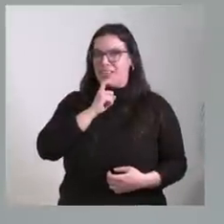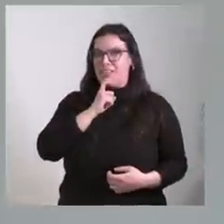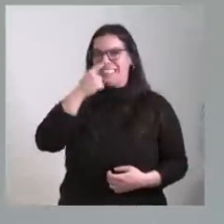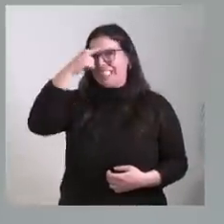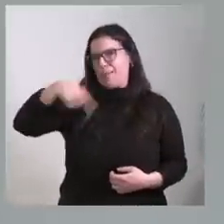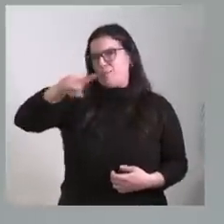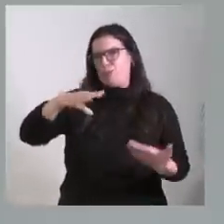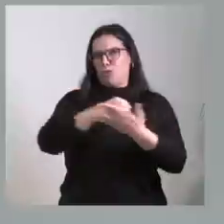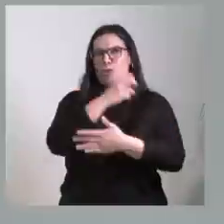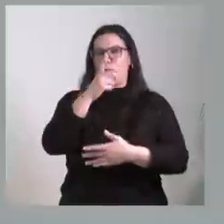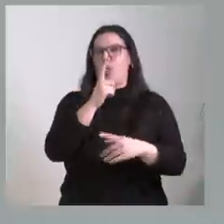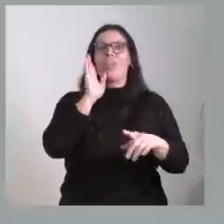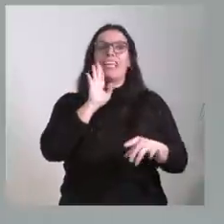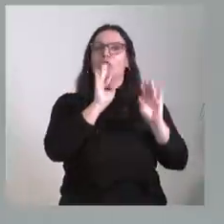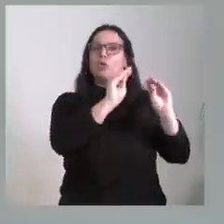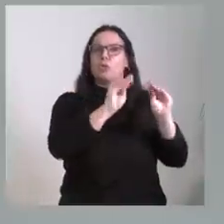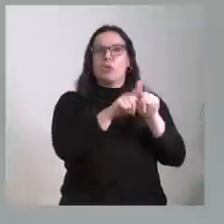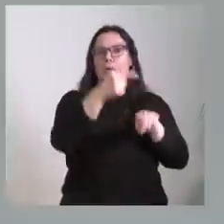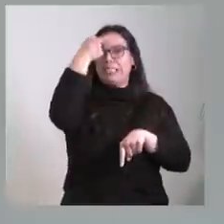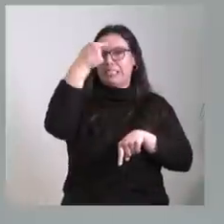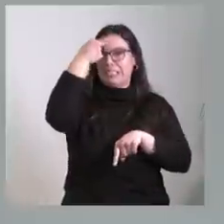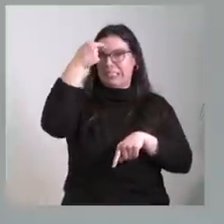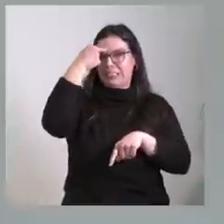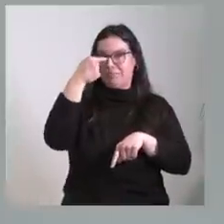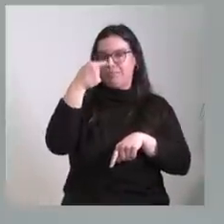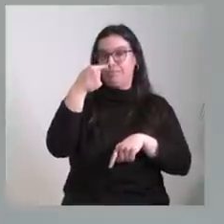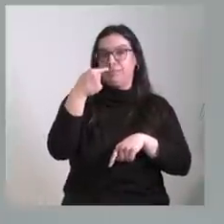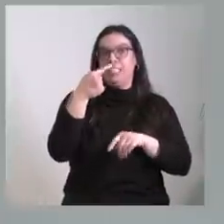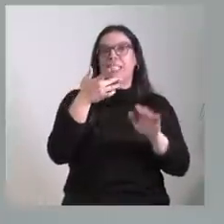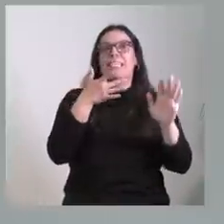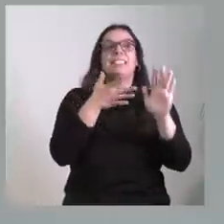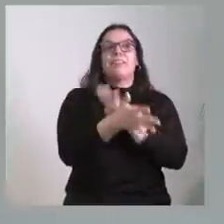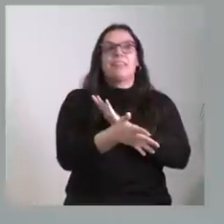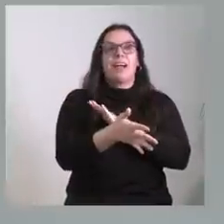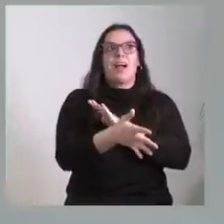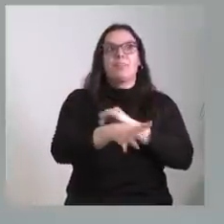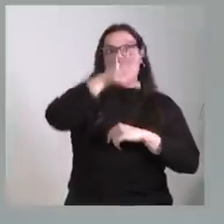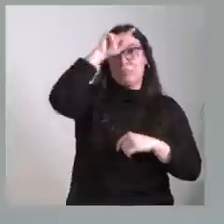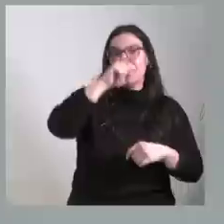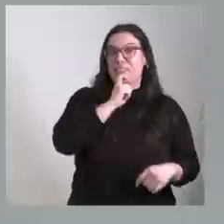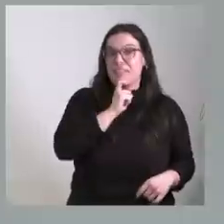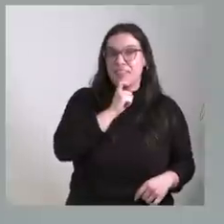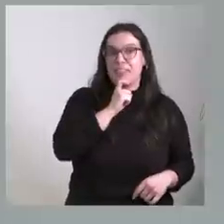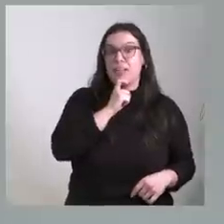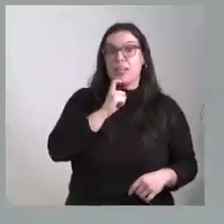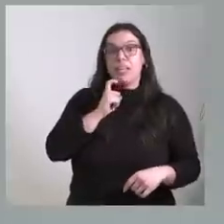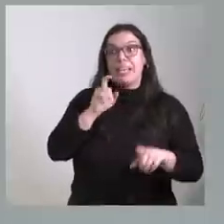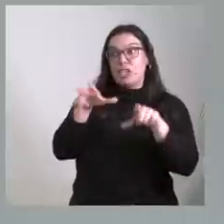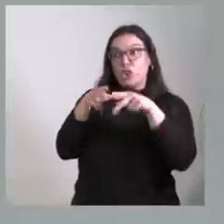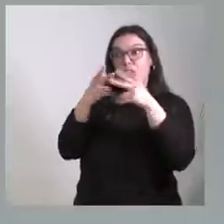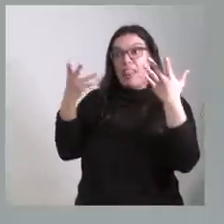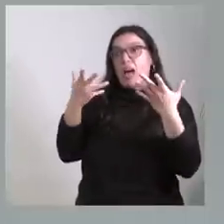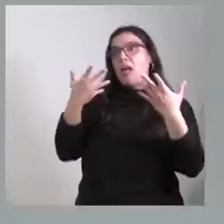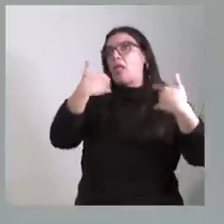del delito Y de lo que estamos hablando no es de una cuestión alejada a la realidad social de las personas sino que afecta